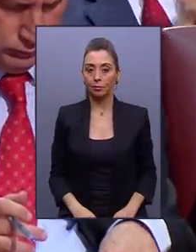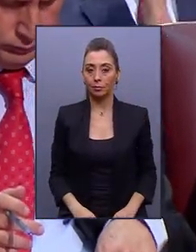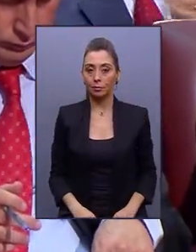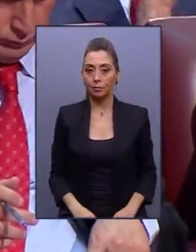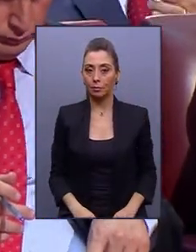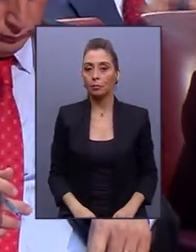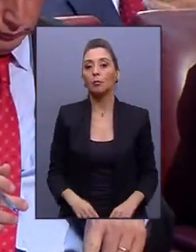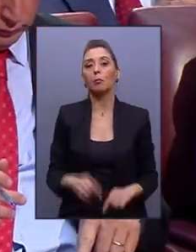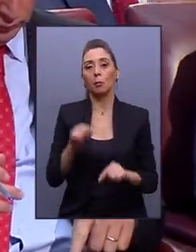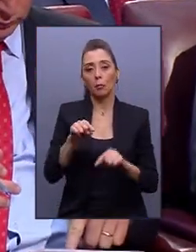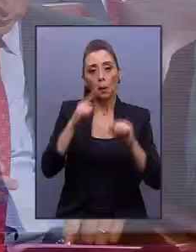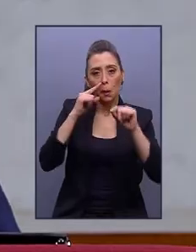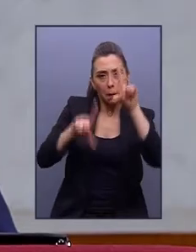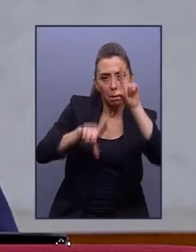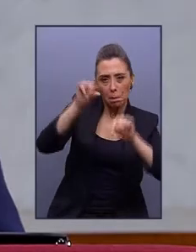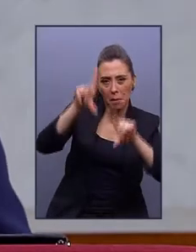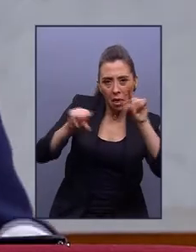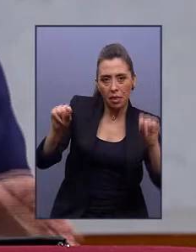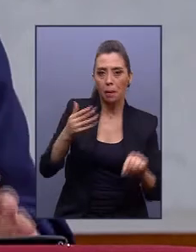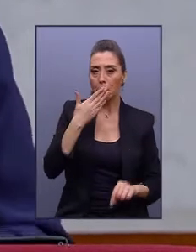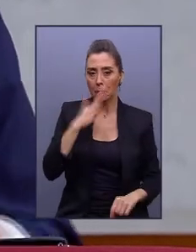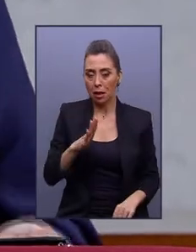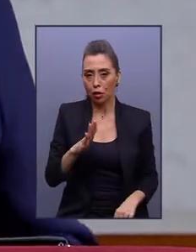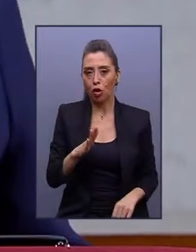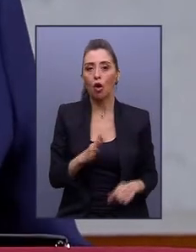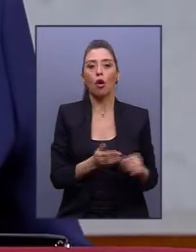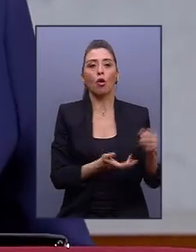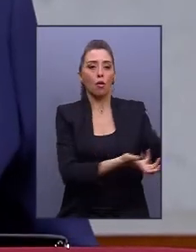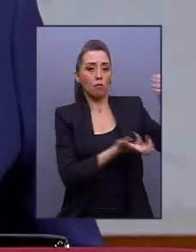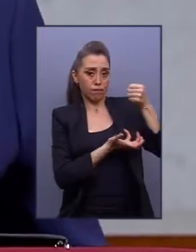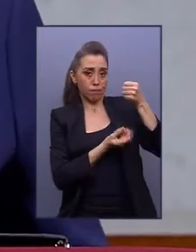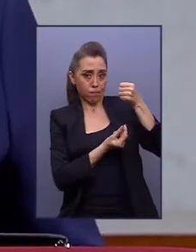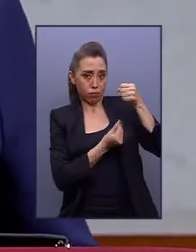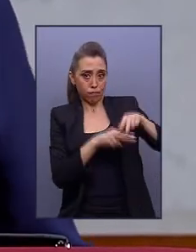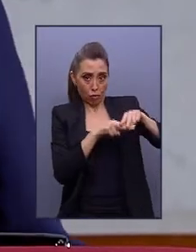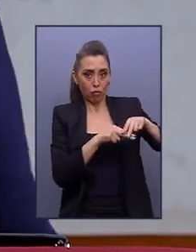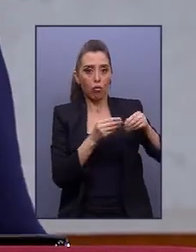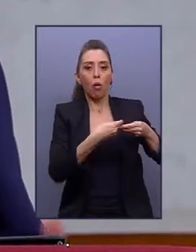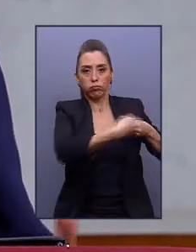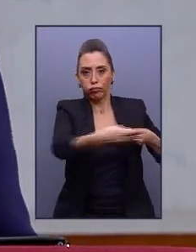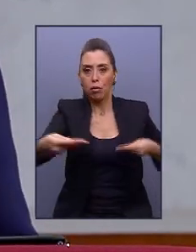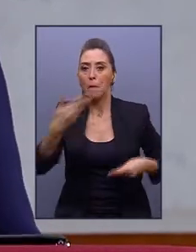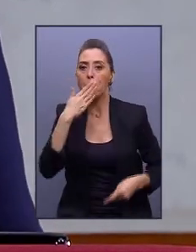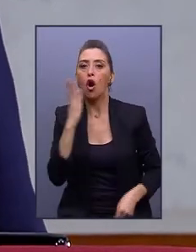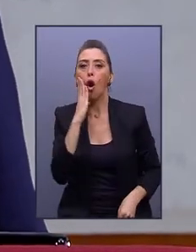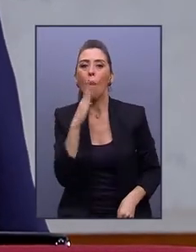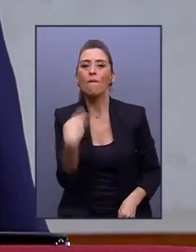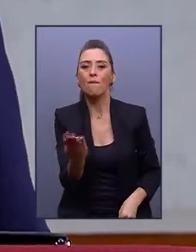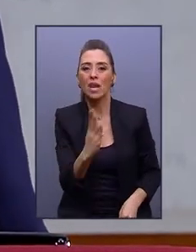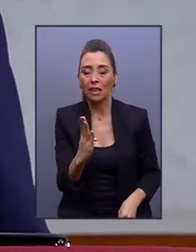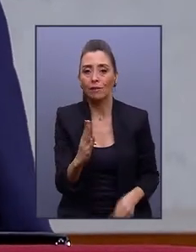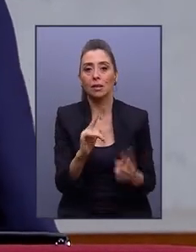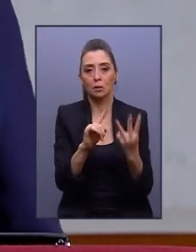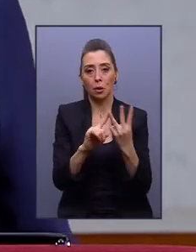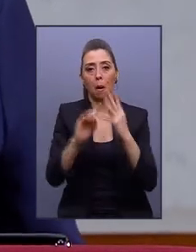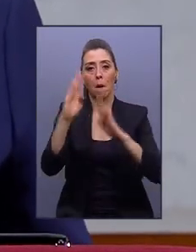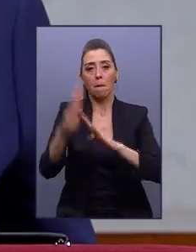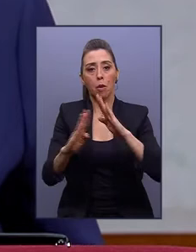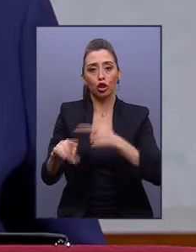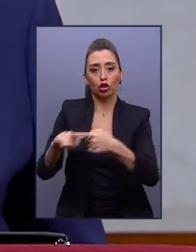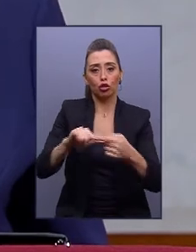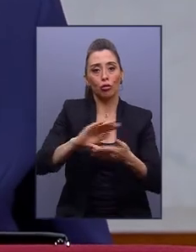Nos medimos mejor, asignamos mejor los beneficios, pero avanzamos también hacia una protección social universal